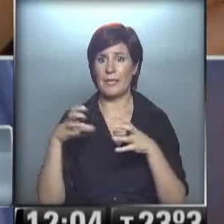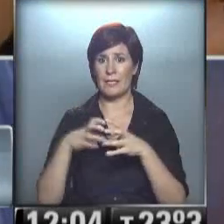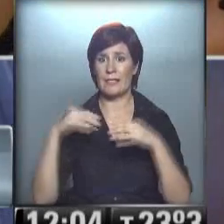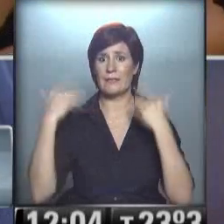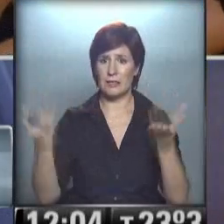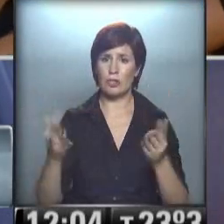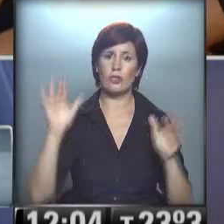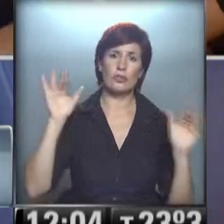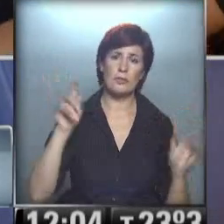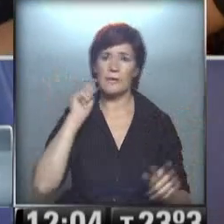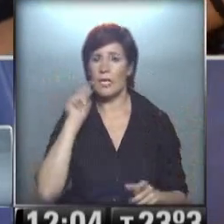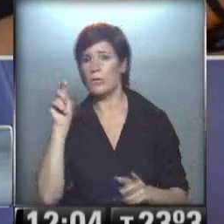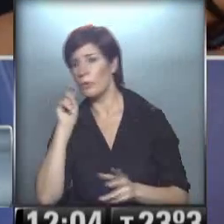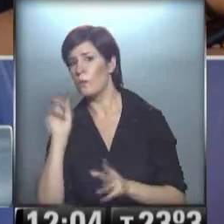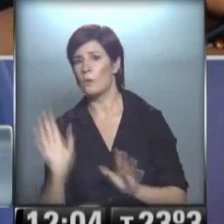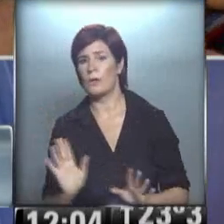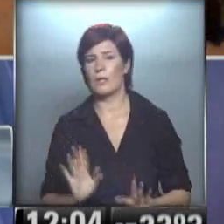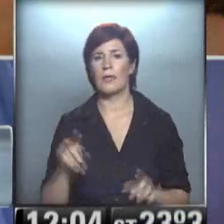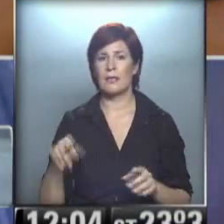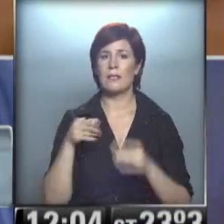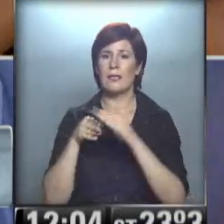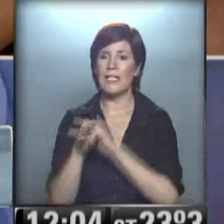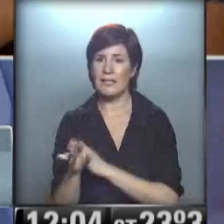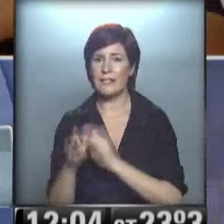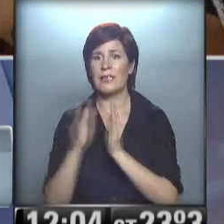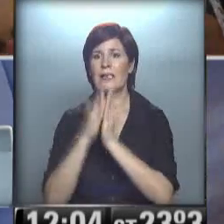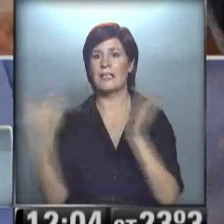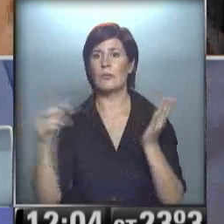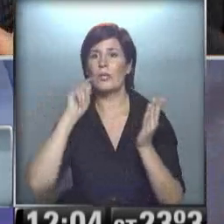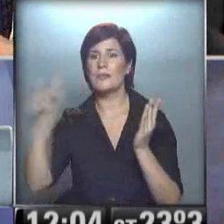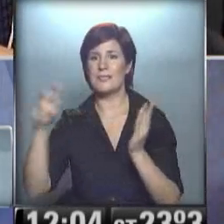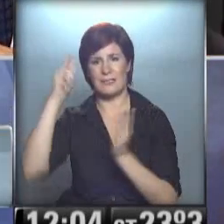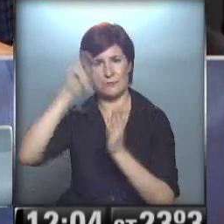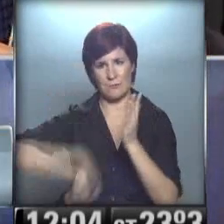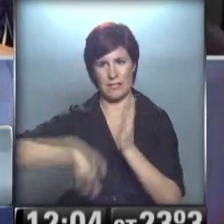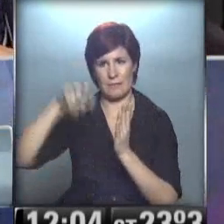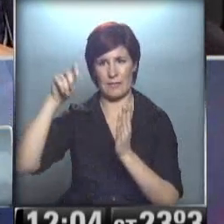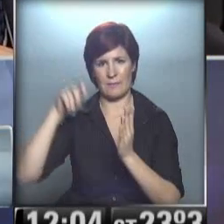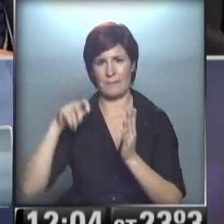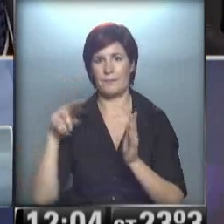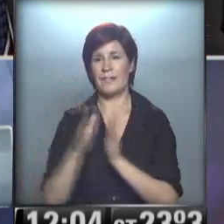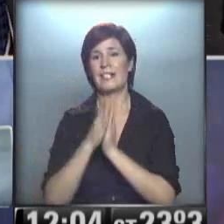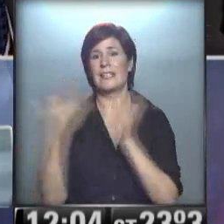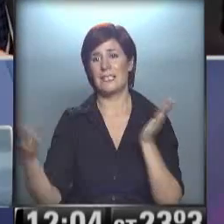a saludar. Luego va a ingresar y va a firmar el libro de visitas que hace el presidente